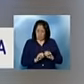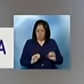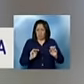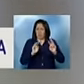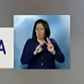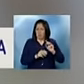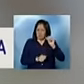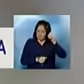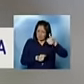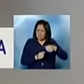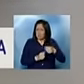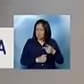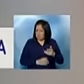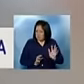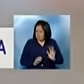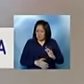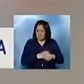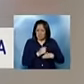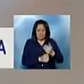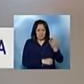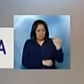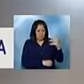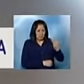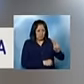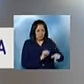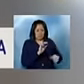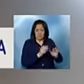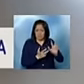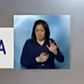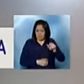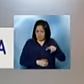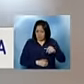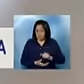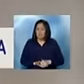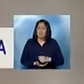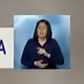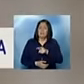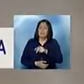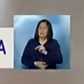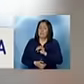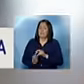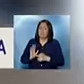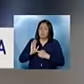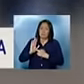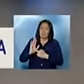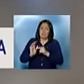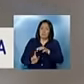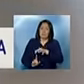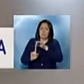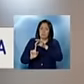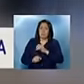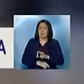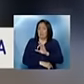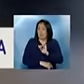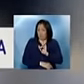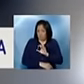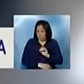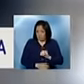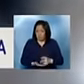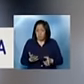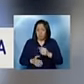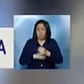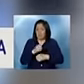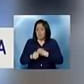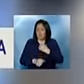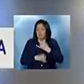Unidas recuerda que en el año 2013 Nadine Heredia fue denominada como embajadora especial para la FAO por el